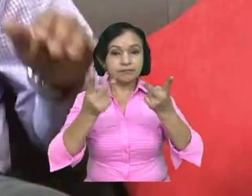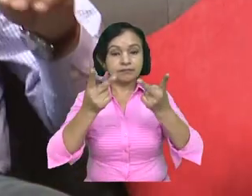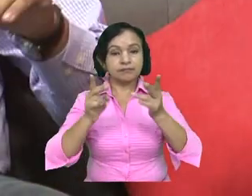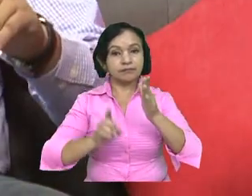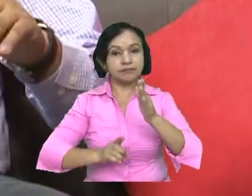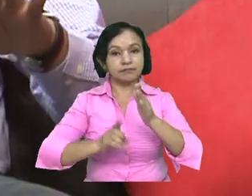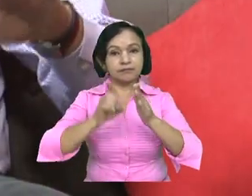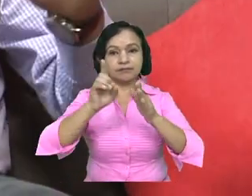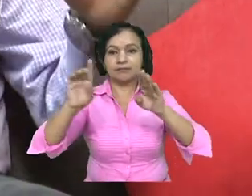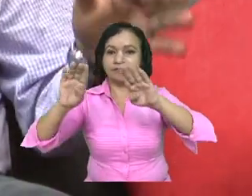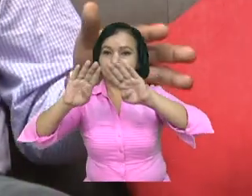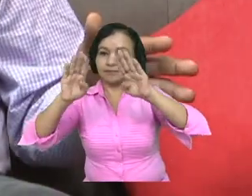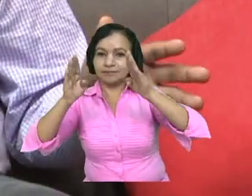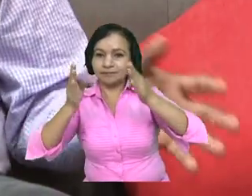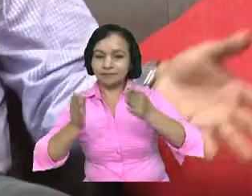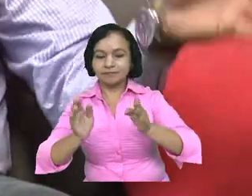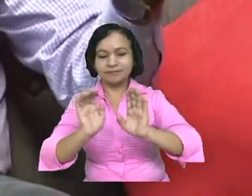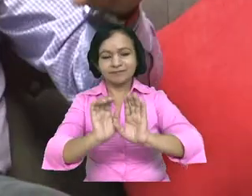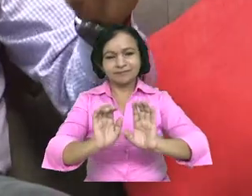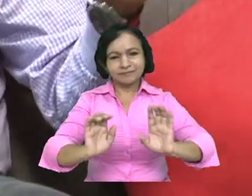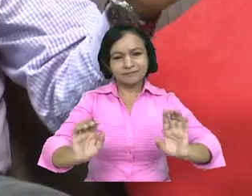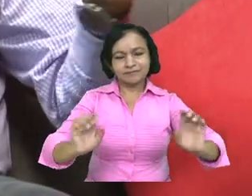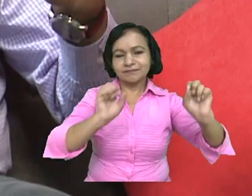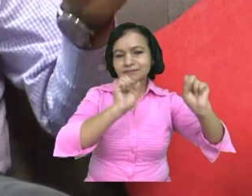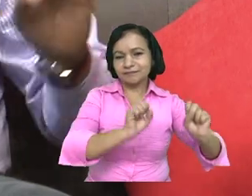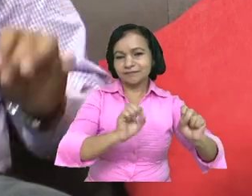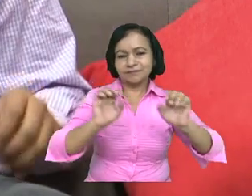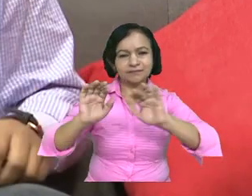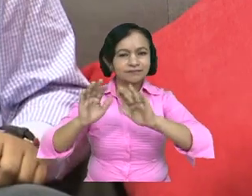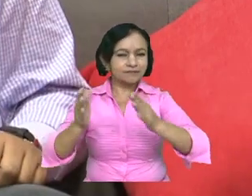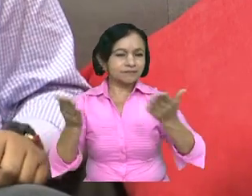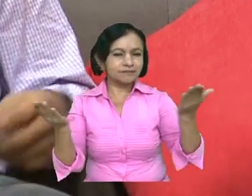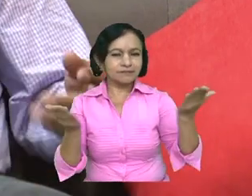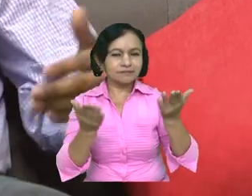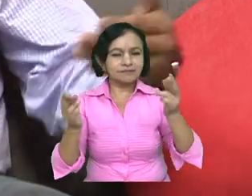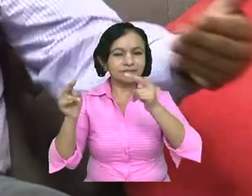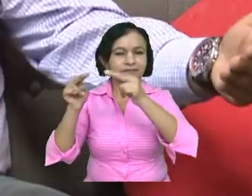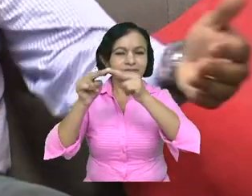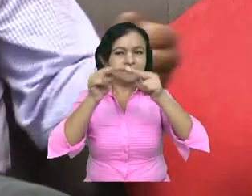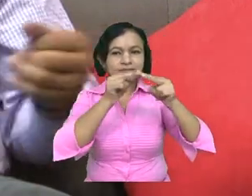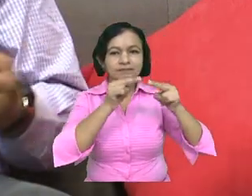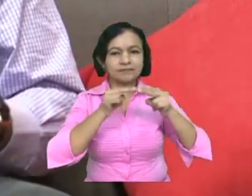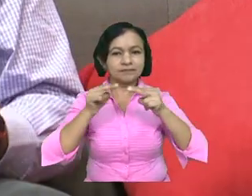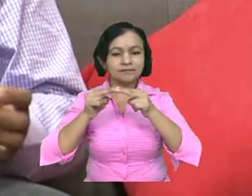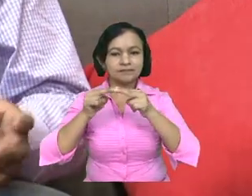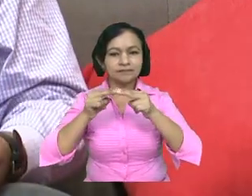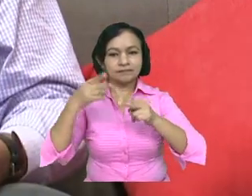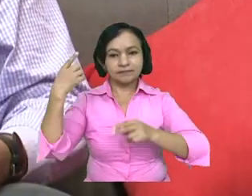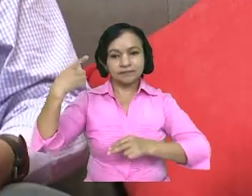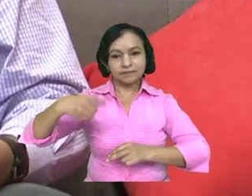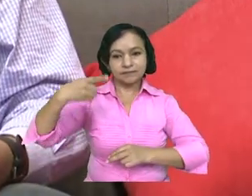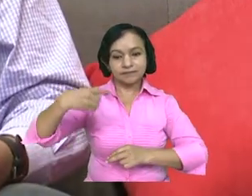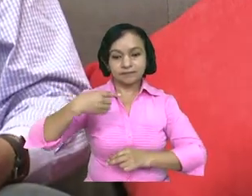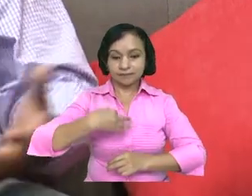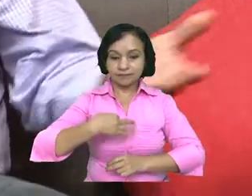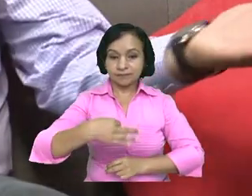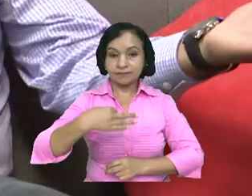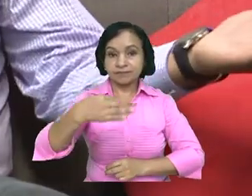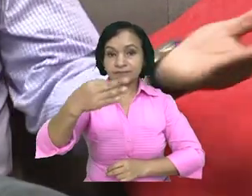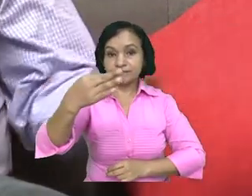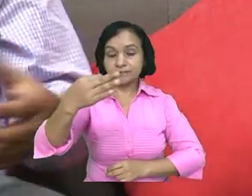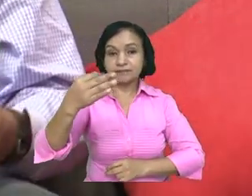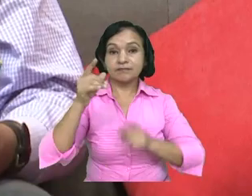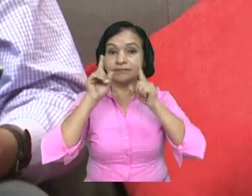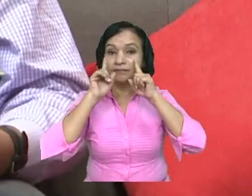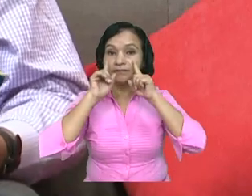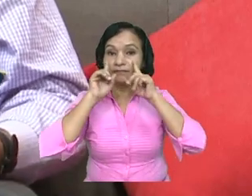desarrollo de las mujeres, de nuestra niñez. ¿Cómo entendemos ese articulado y precisamente la garantía de derechos para el futuro y para el